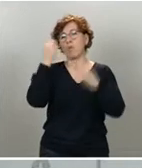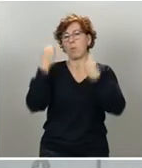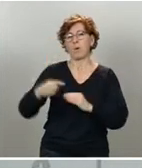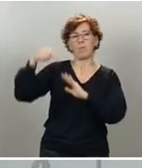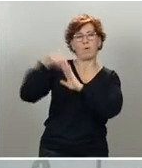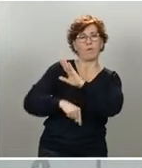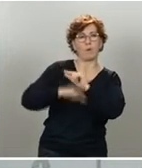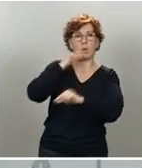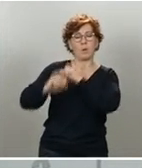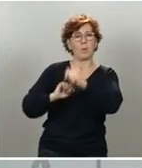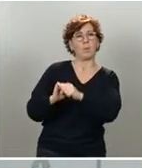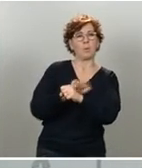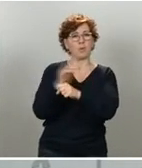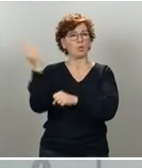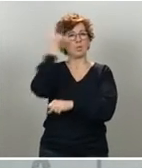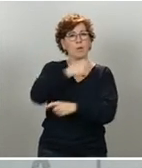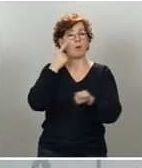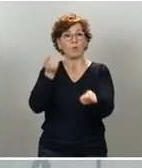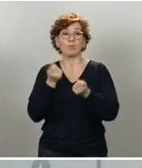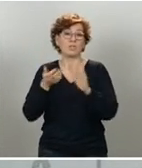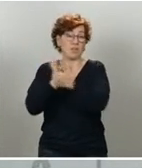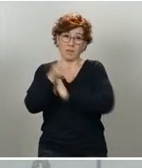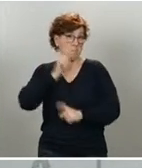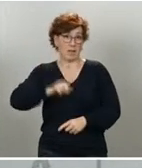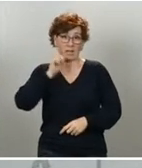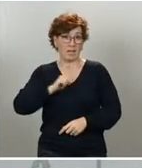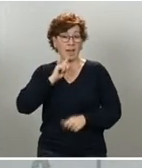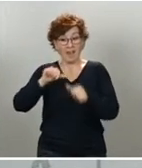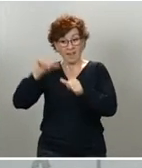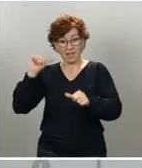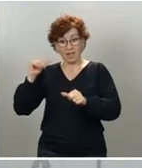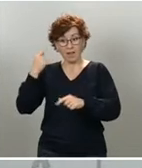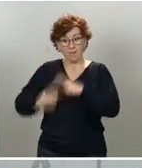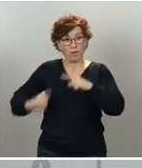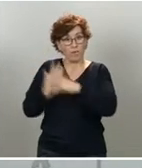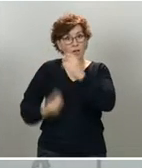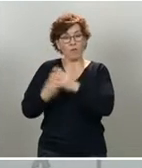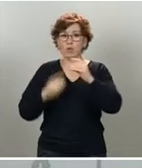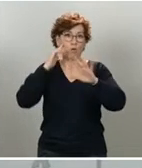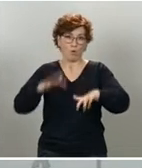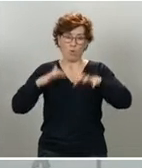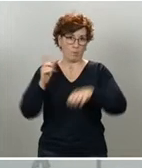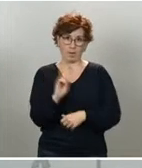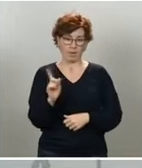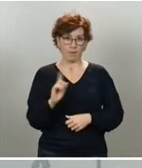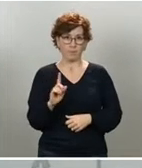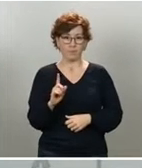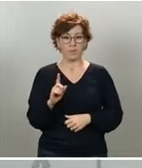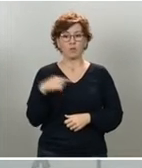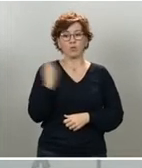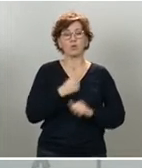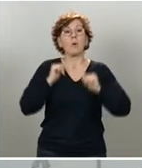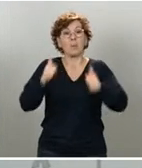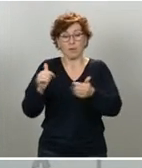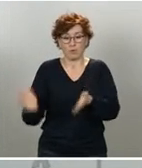no habrá aprendido nada de los errores. Pero comenzamos la desescalada con algunas certezas sólidas sobre la capacidad de España de vencer